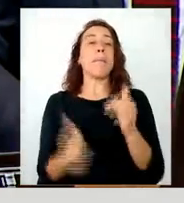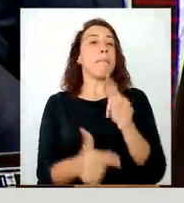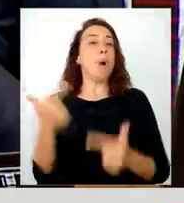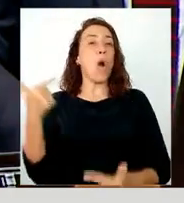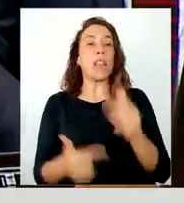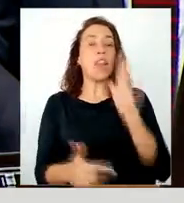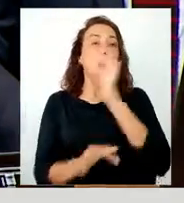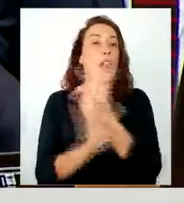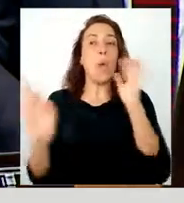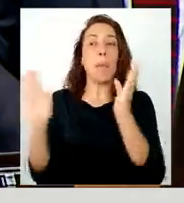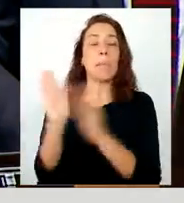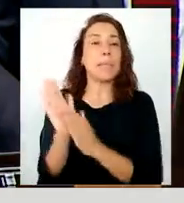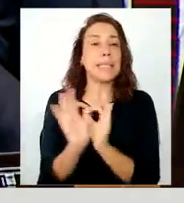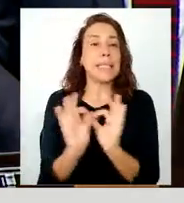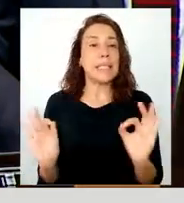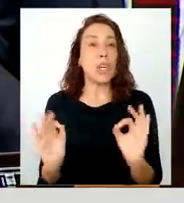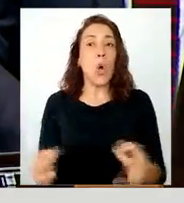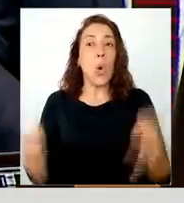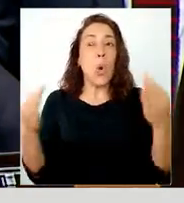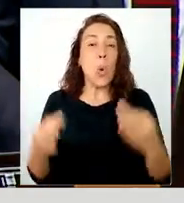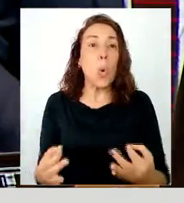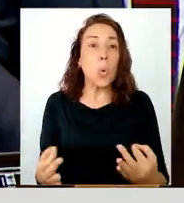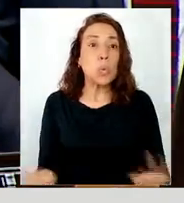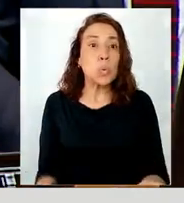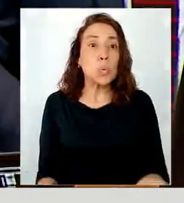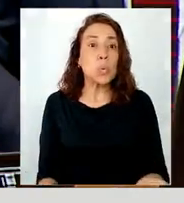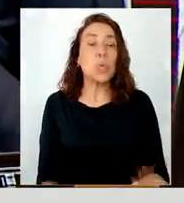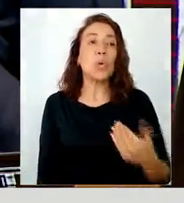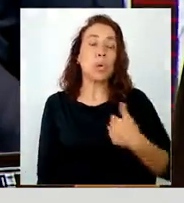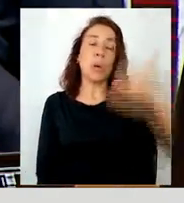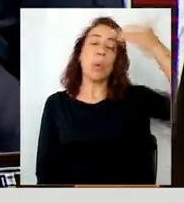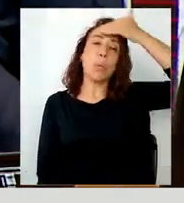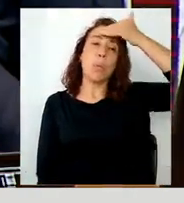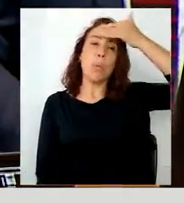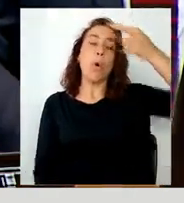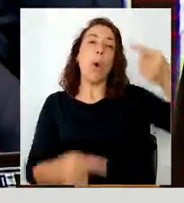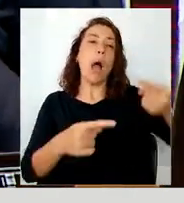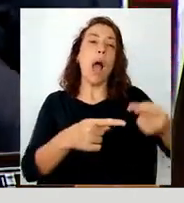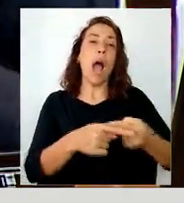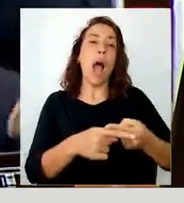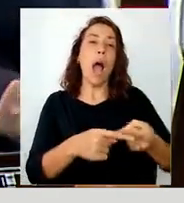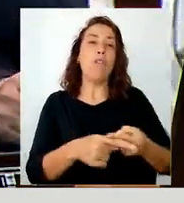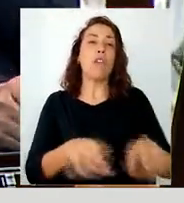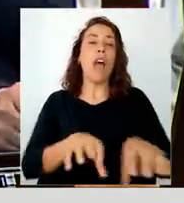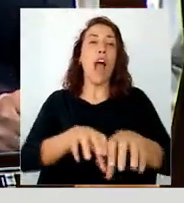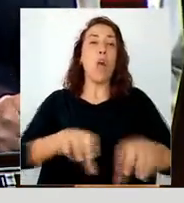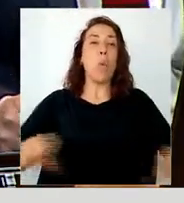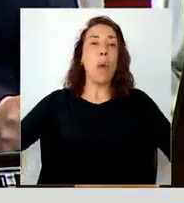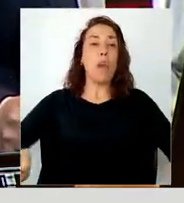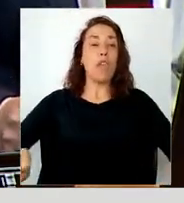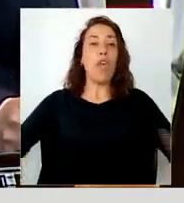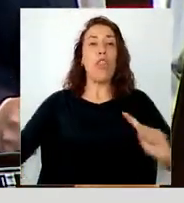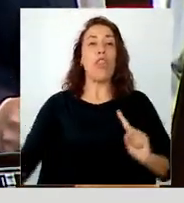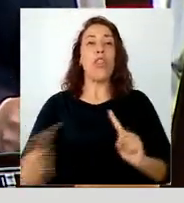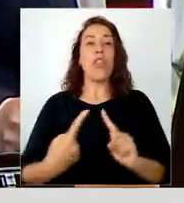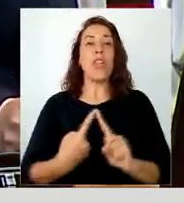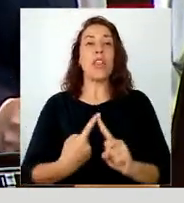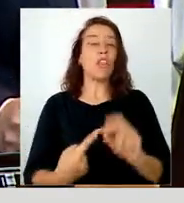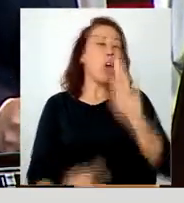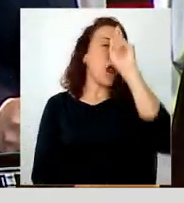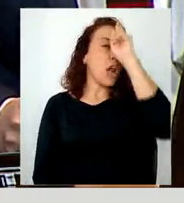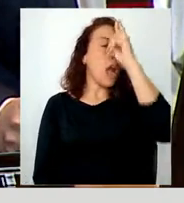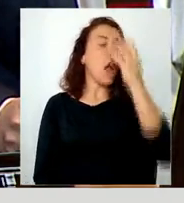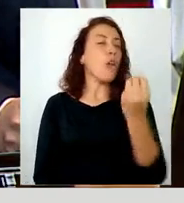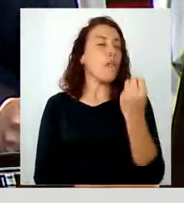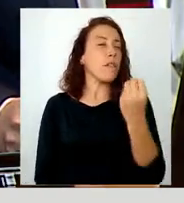razón y desde hace tiempo que me preocupa el abuso de los tratos directos que rara vez están bien justificados y